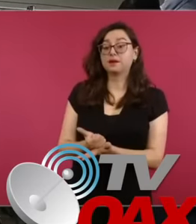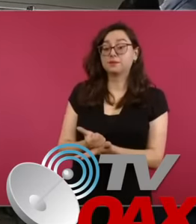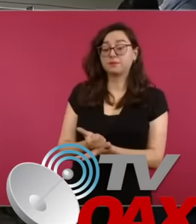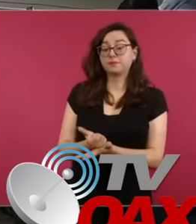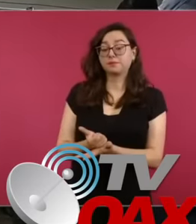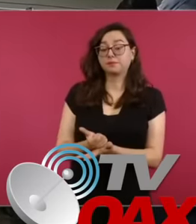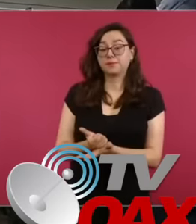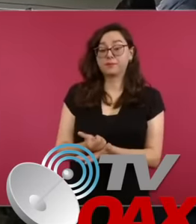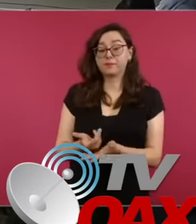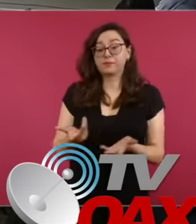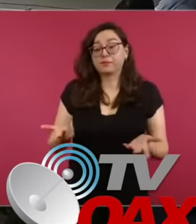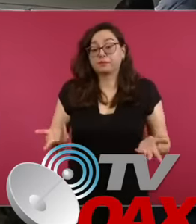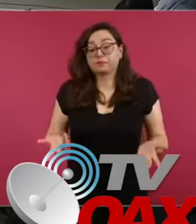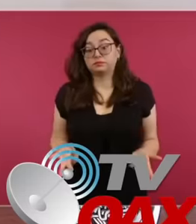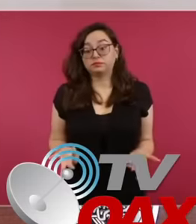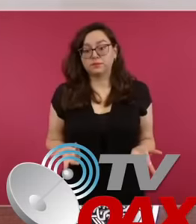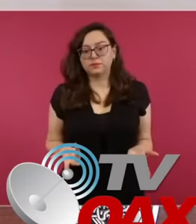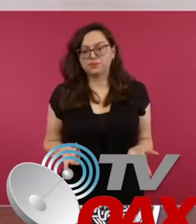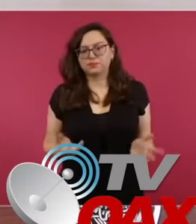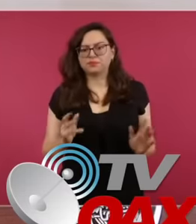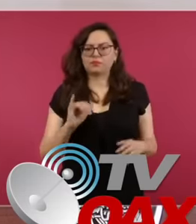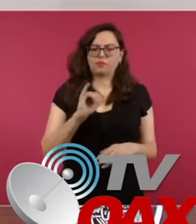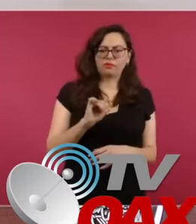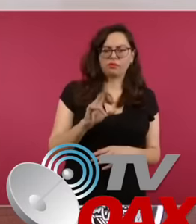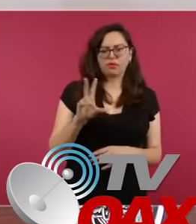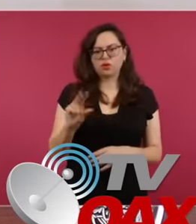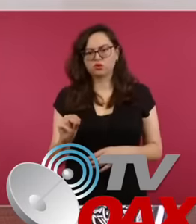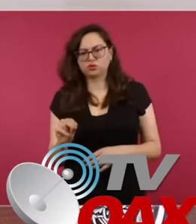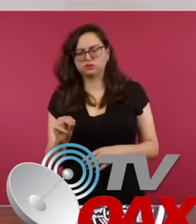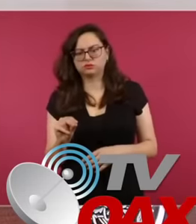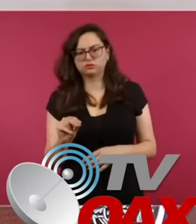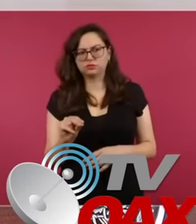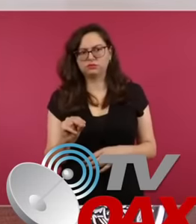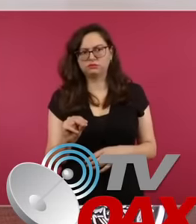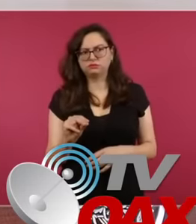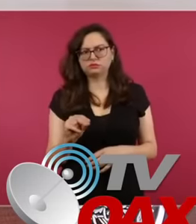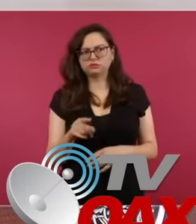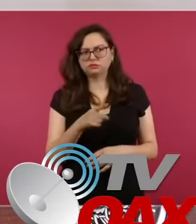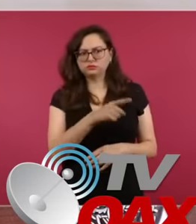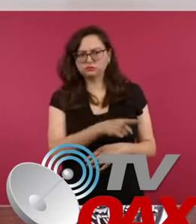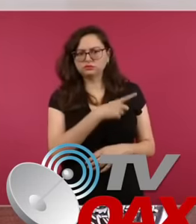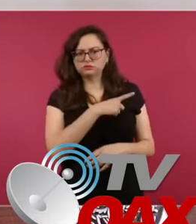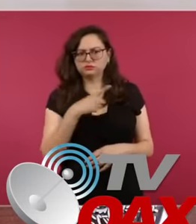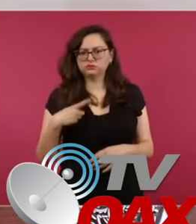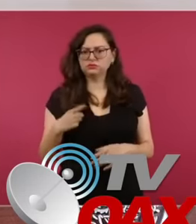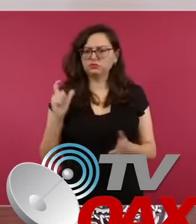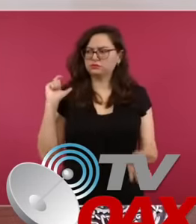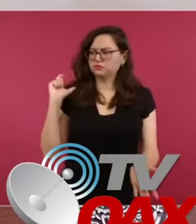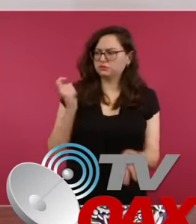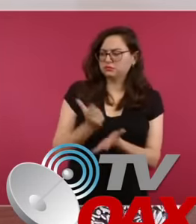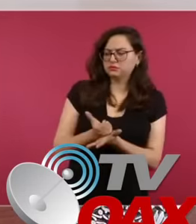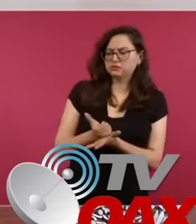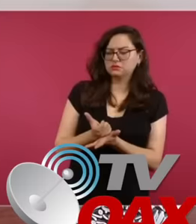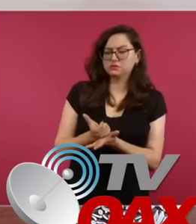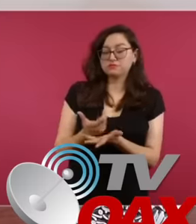Desde luego no es que eso sea exactamente, pero es lo que está